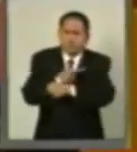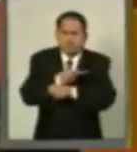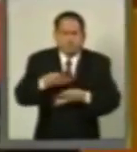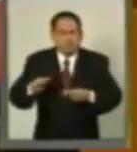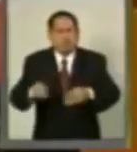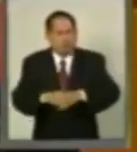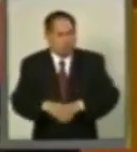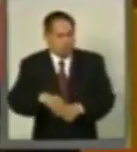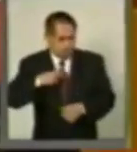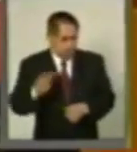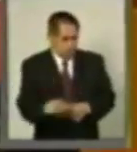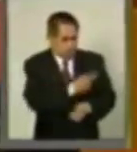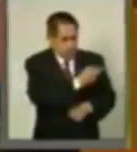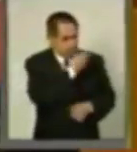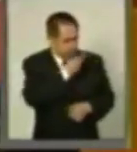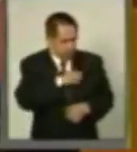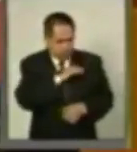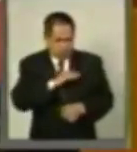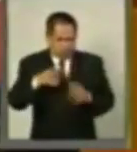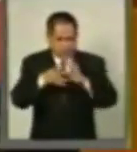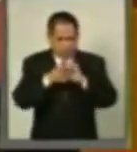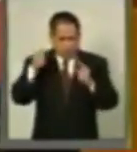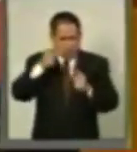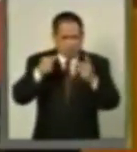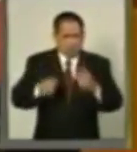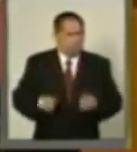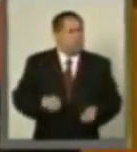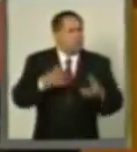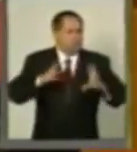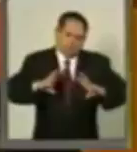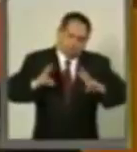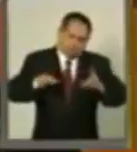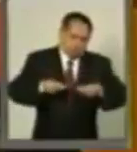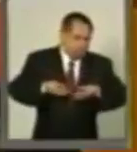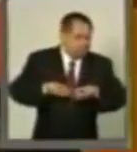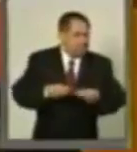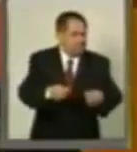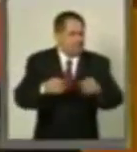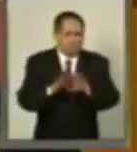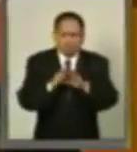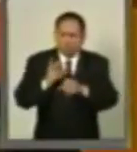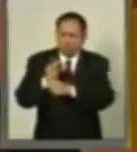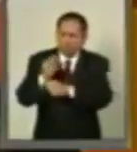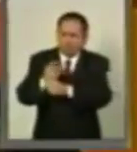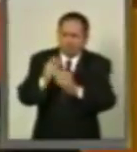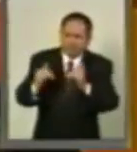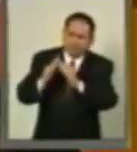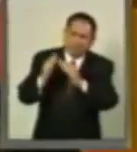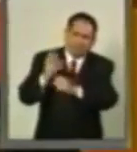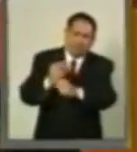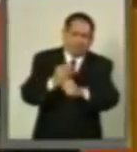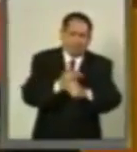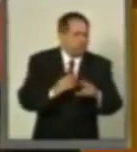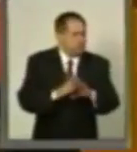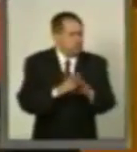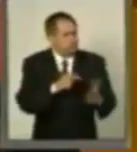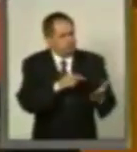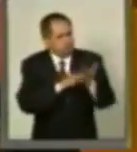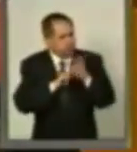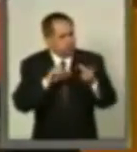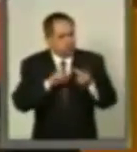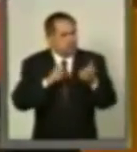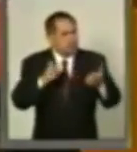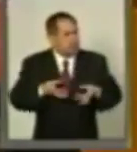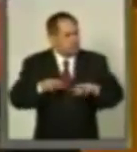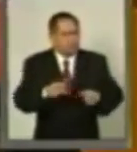pregunto, ¿podría señalar usted cuánto han gastado hasta ahora en los damnificados? ¿Podría señalar en qué se